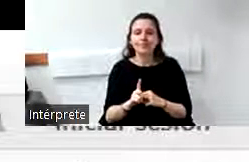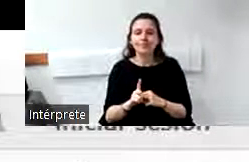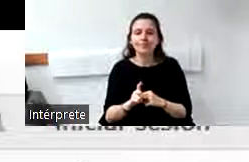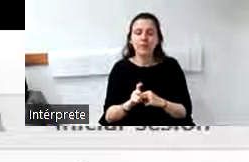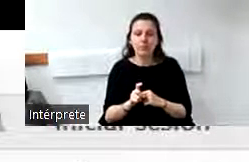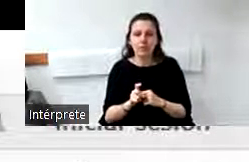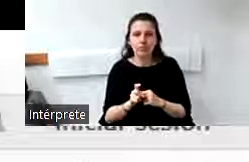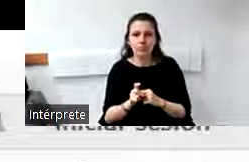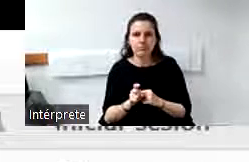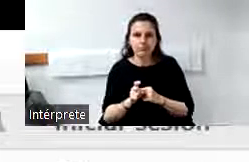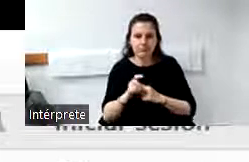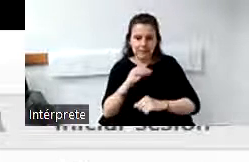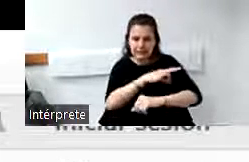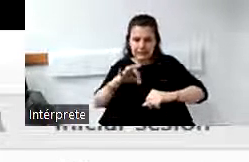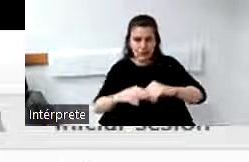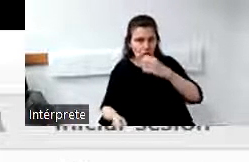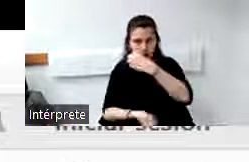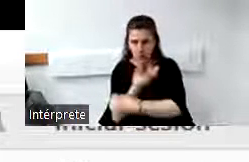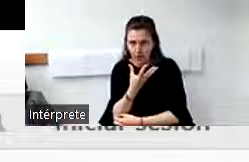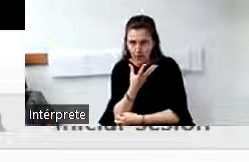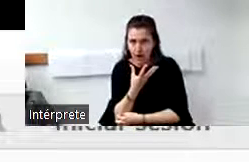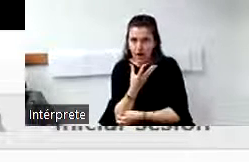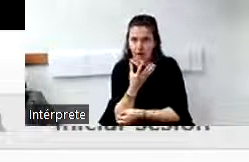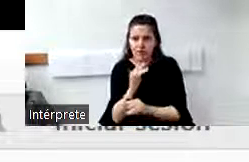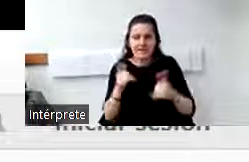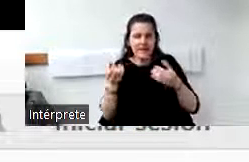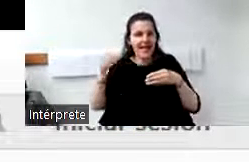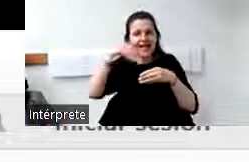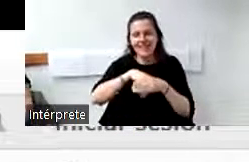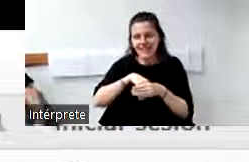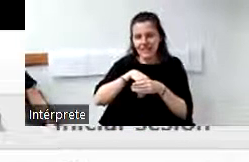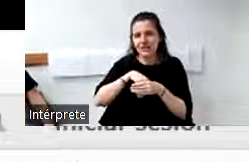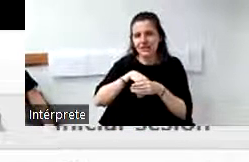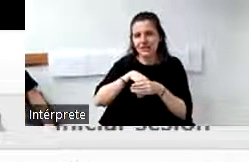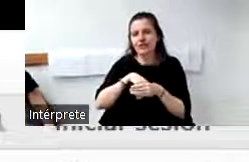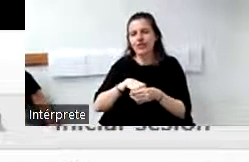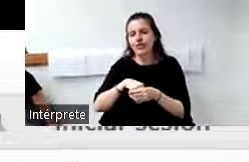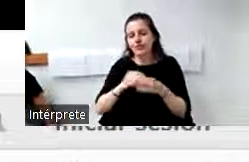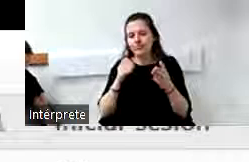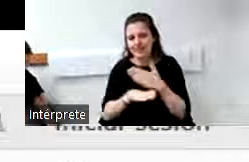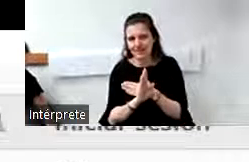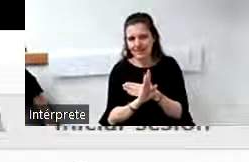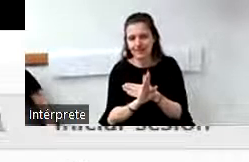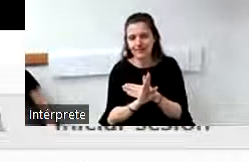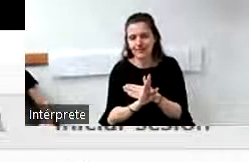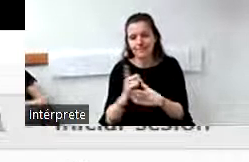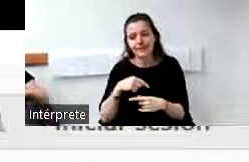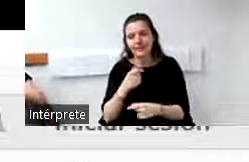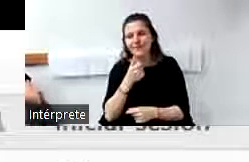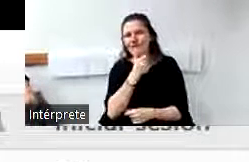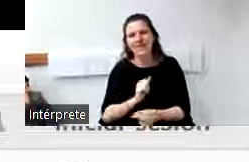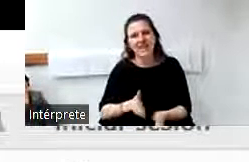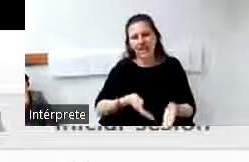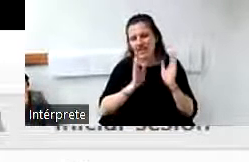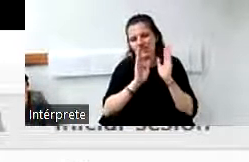nuevas, hay todo el tema de la accesibilidad que se está exigiendo, que muchas veces no pasa por las construcciones viejas. Visibilizar